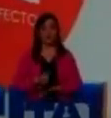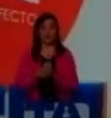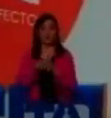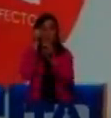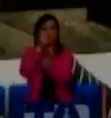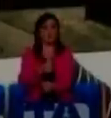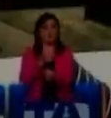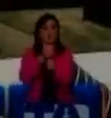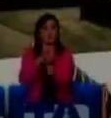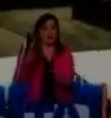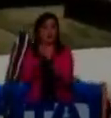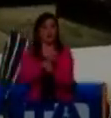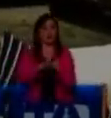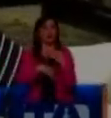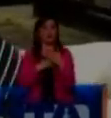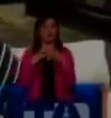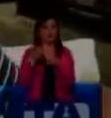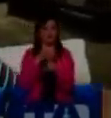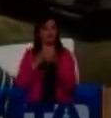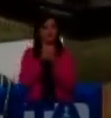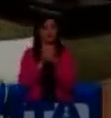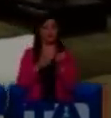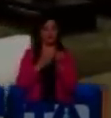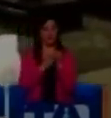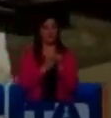esta fundación que hace tanto por los demás.